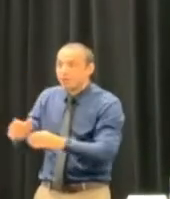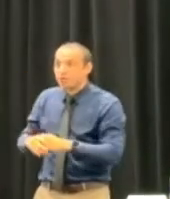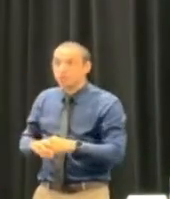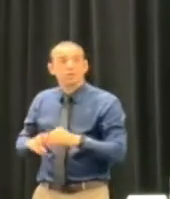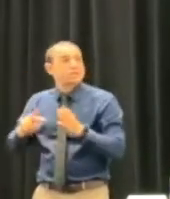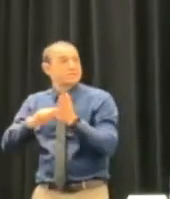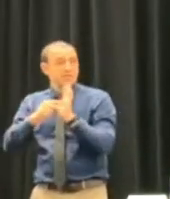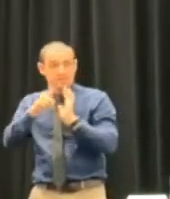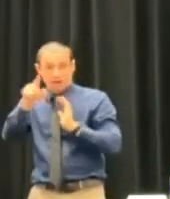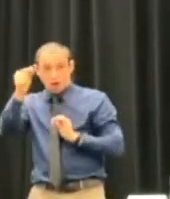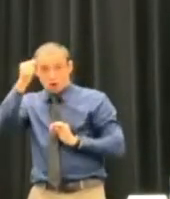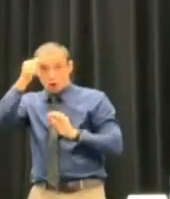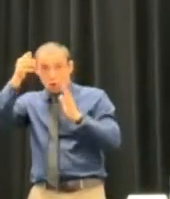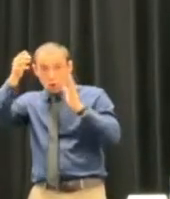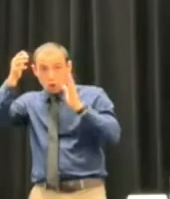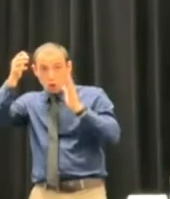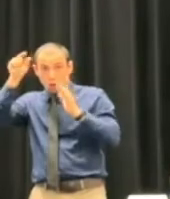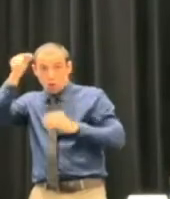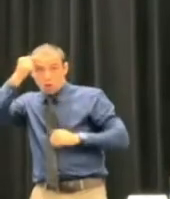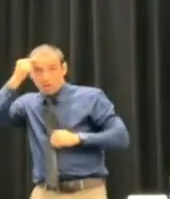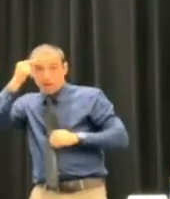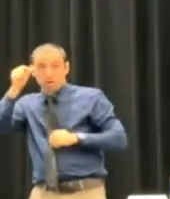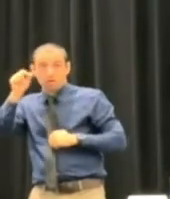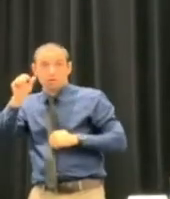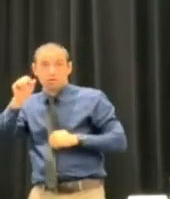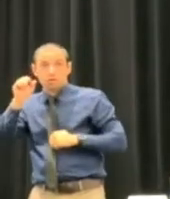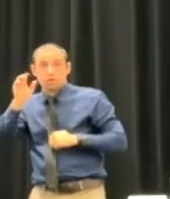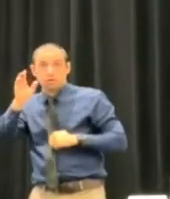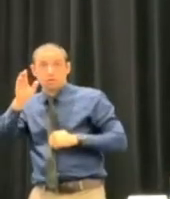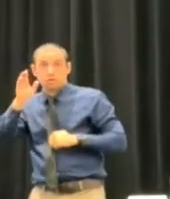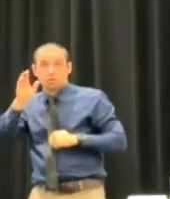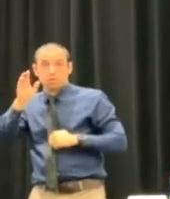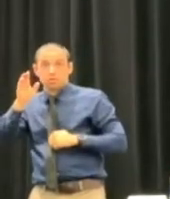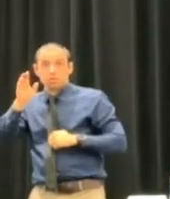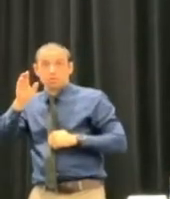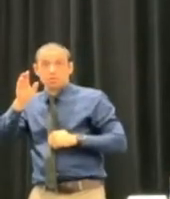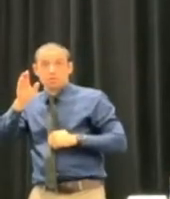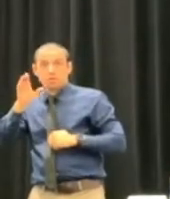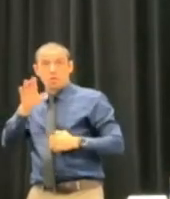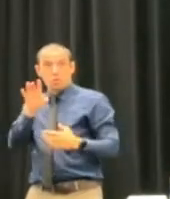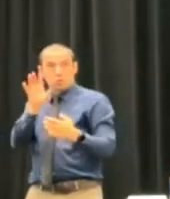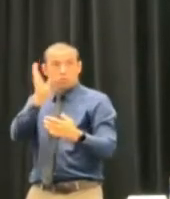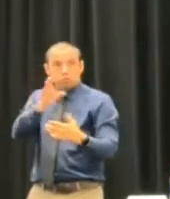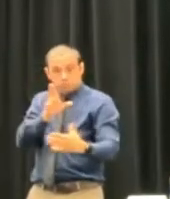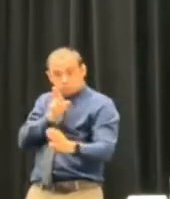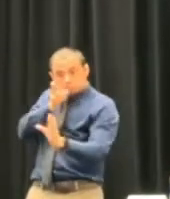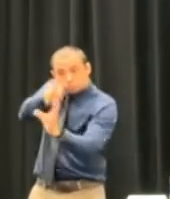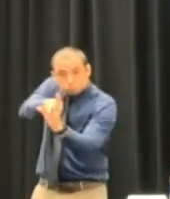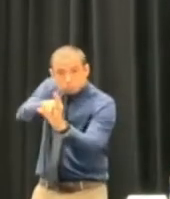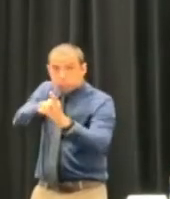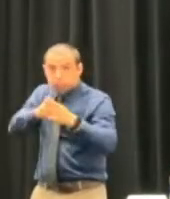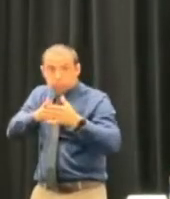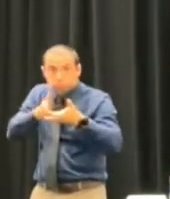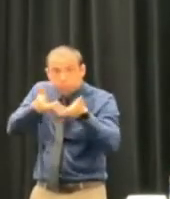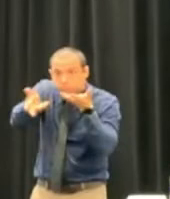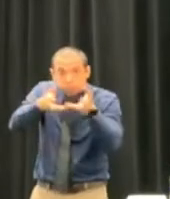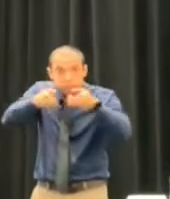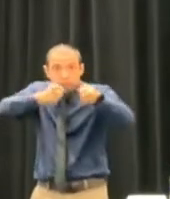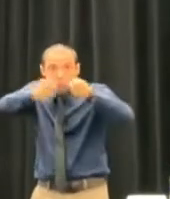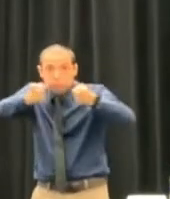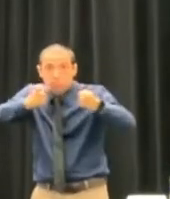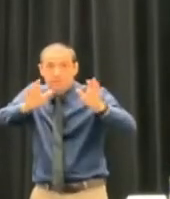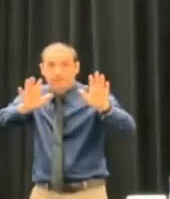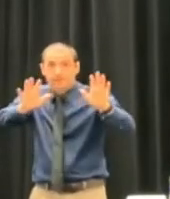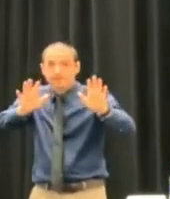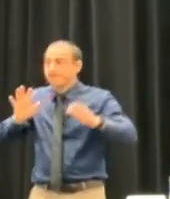el gobierno de amarrarse con algún sueldo para las personas que trabajan en esto en este momento no hay ninguna legislación eso no impide